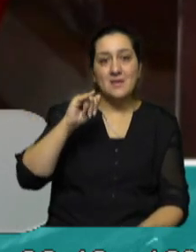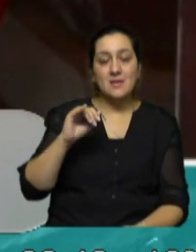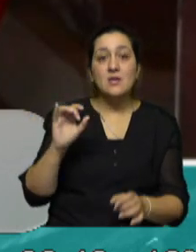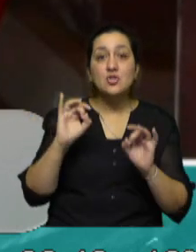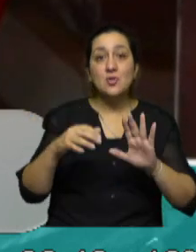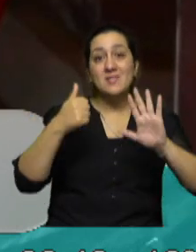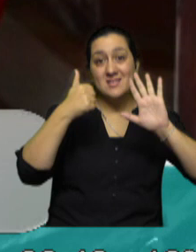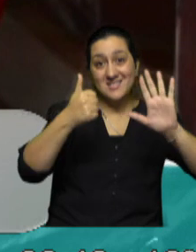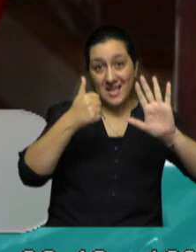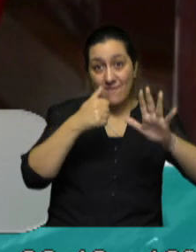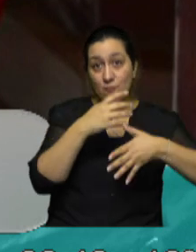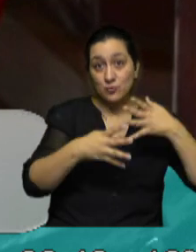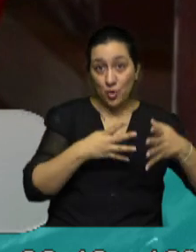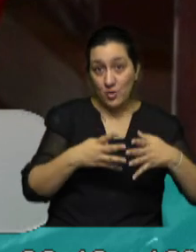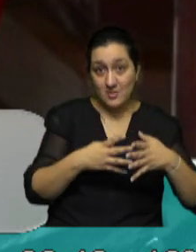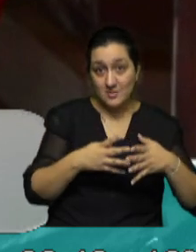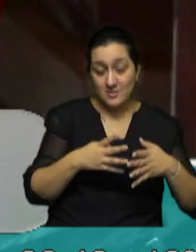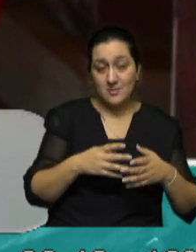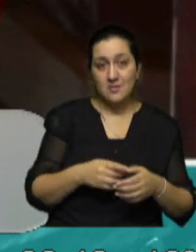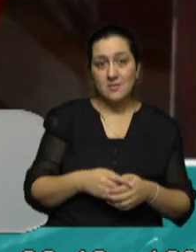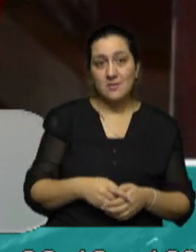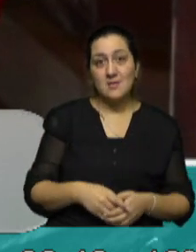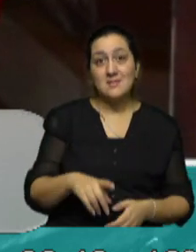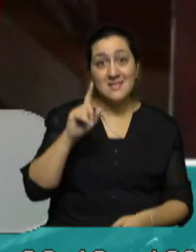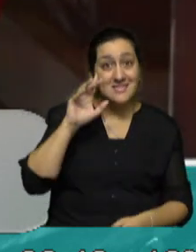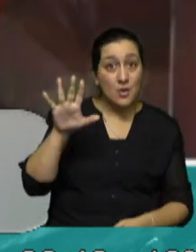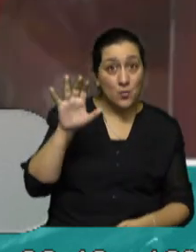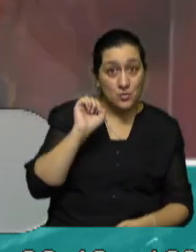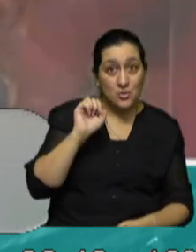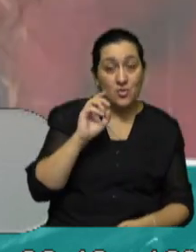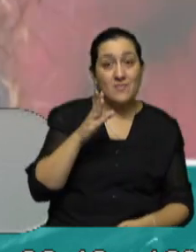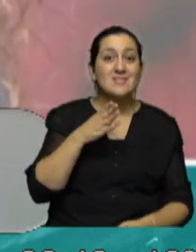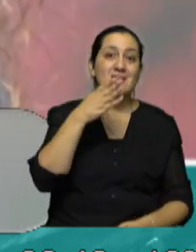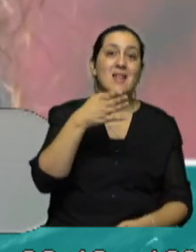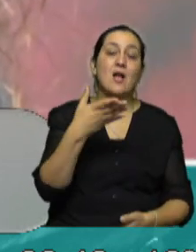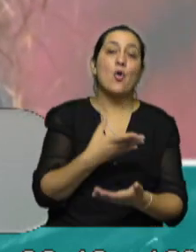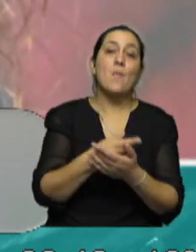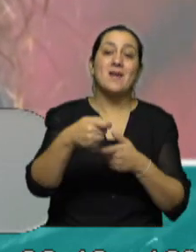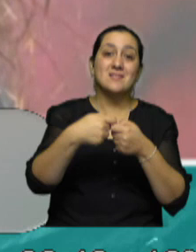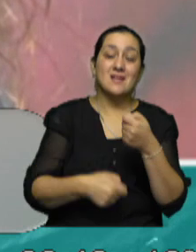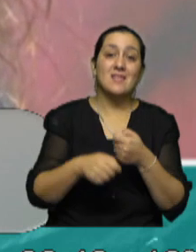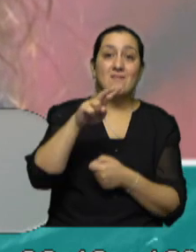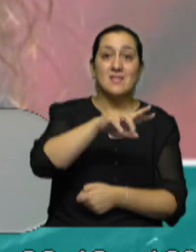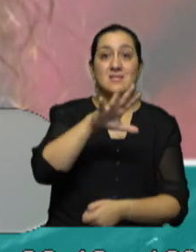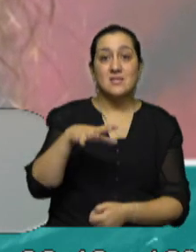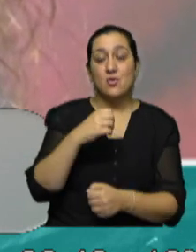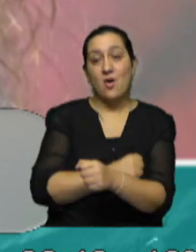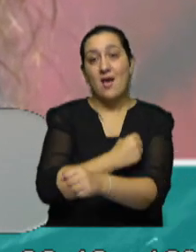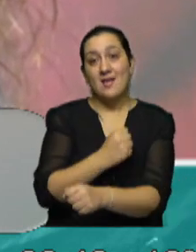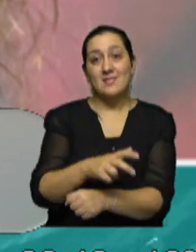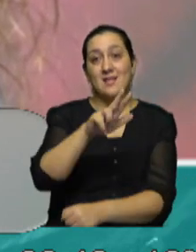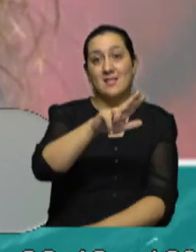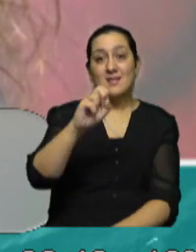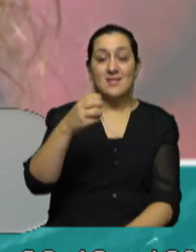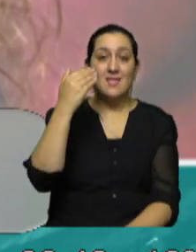seis funciones Así que si estás escuchando esto qué estás esperando en práctica ante él y Saca tu entrada del 25 al 30 de abril en la salud